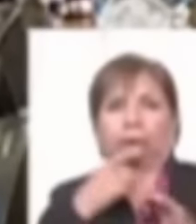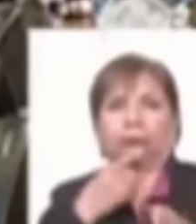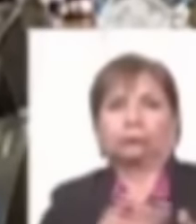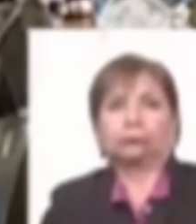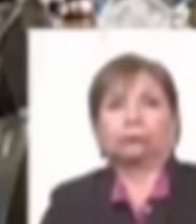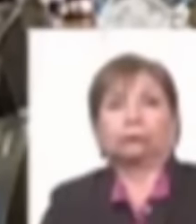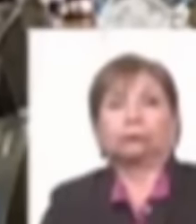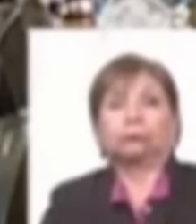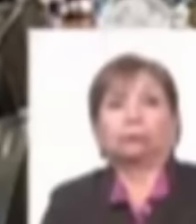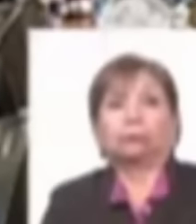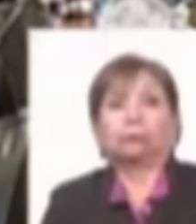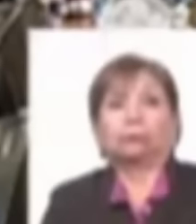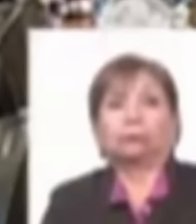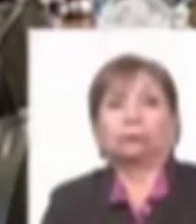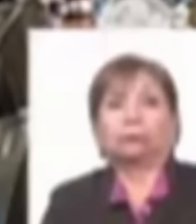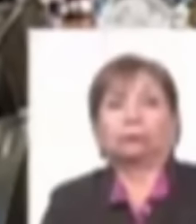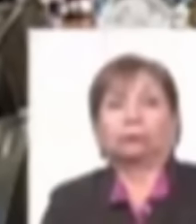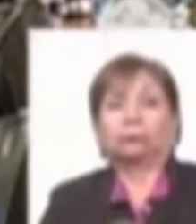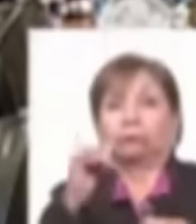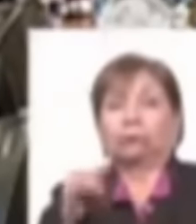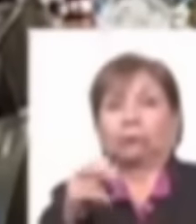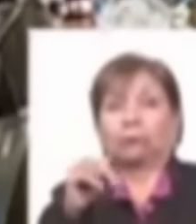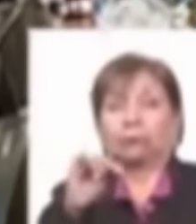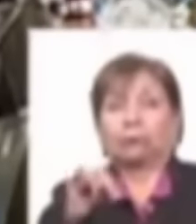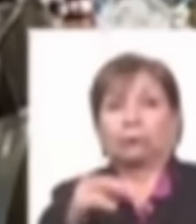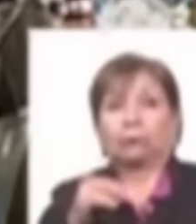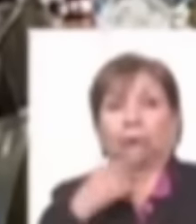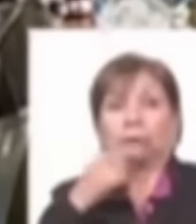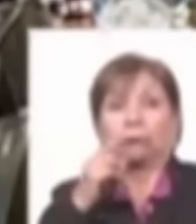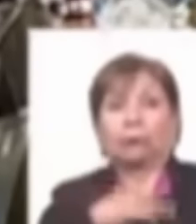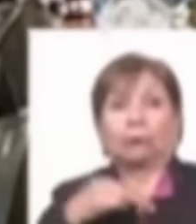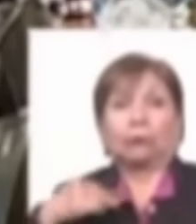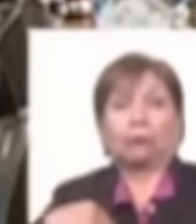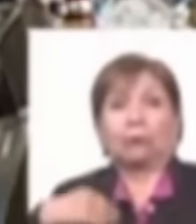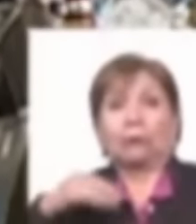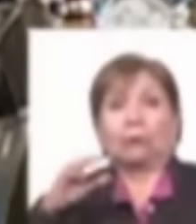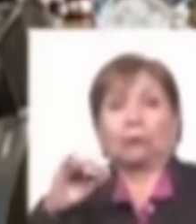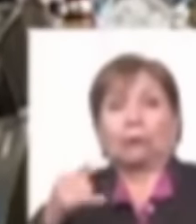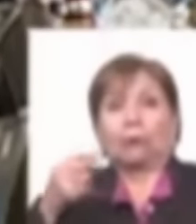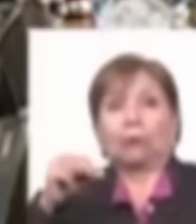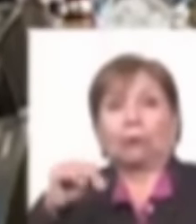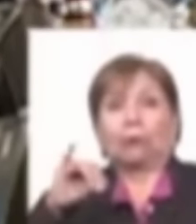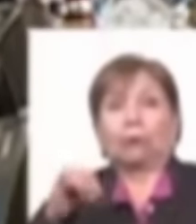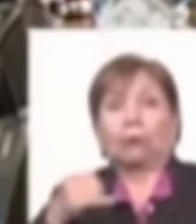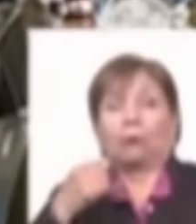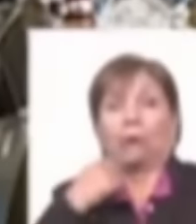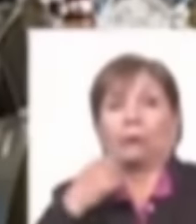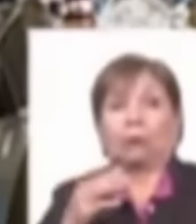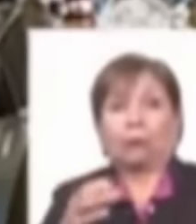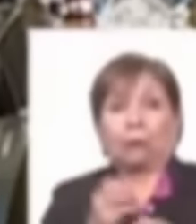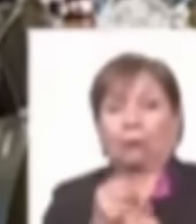Dice, esto dice la Junta Nacional de Justicia a servir, los miembros de la Junta Nacional de Justicia, al